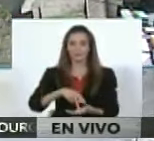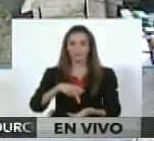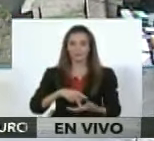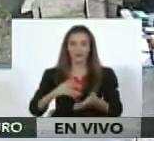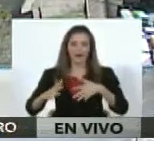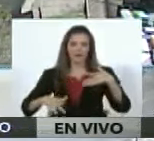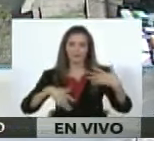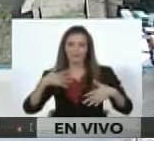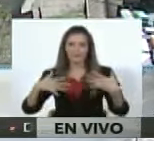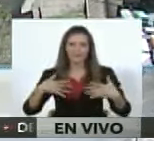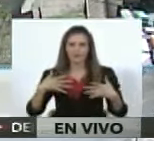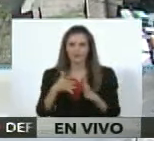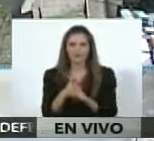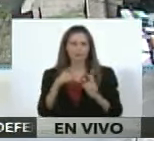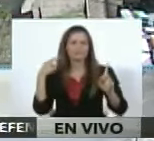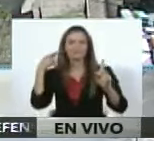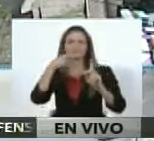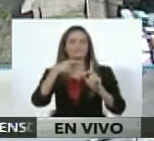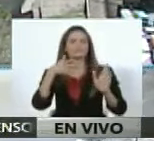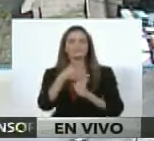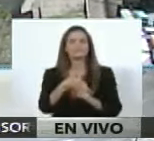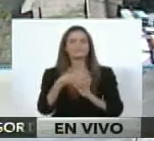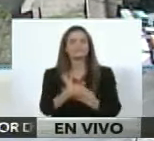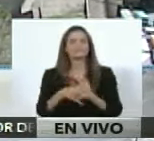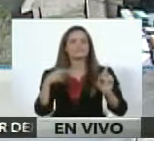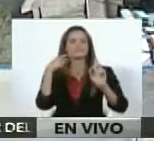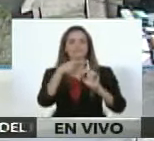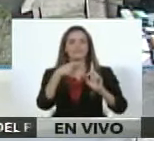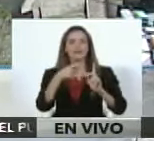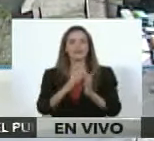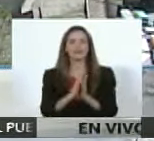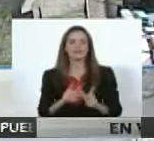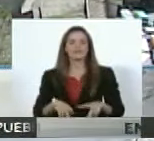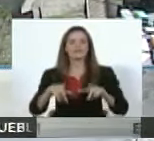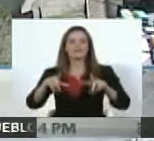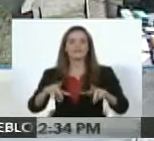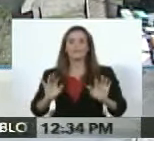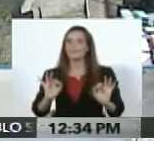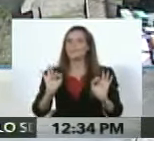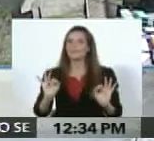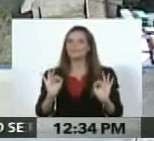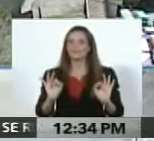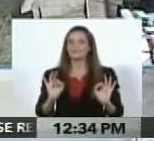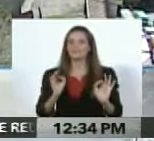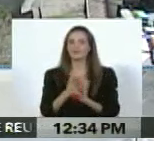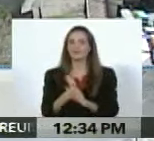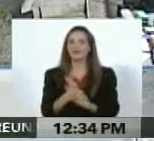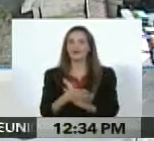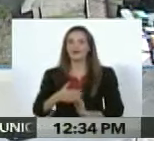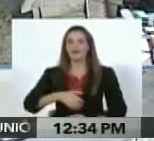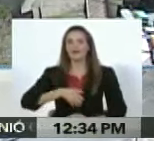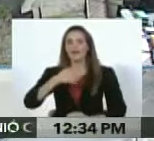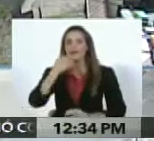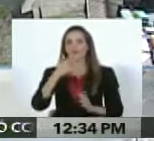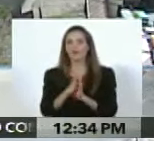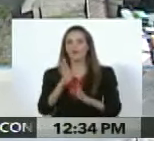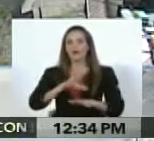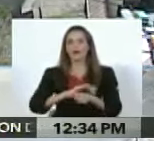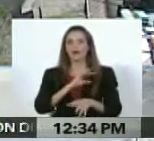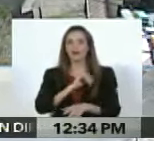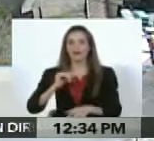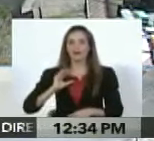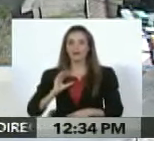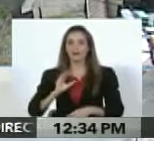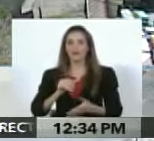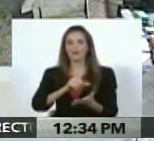acto con el propósito de entregar los certificados de especialistas en gerencia hospitalaria y en áreas clínico-quirúrgicas